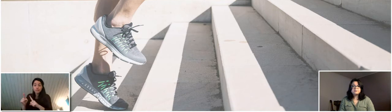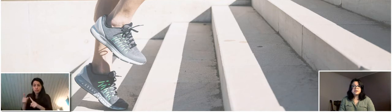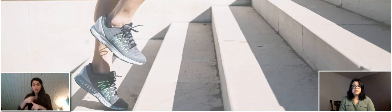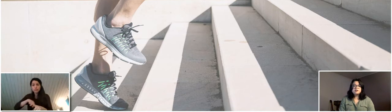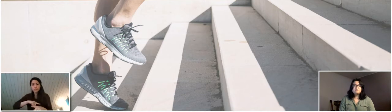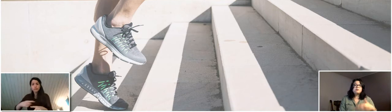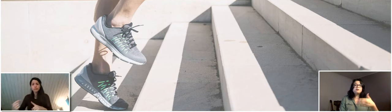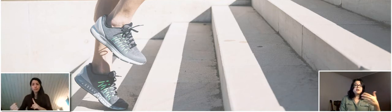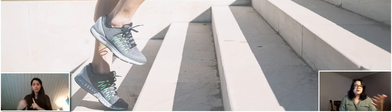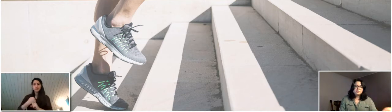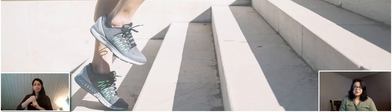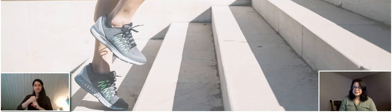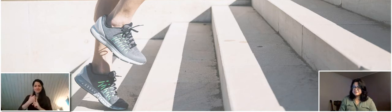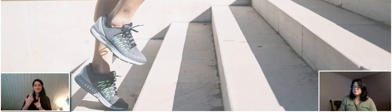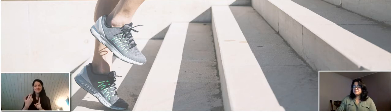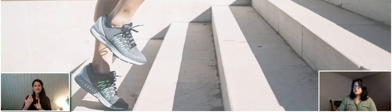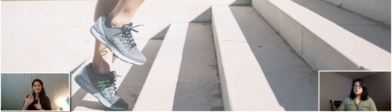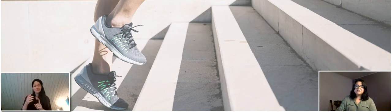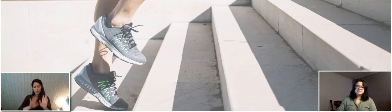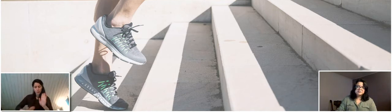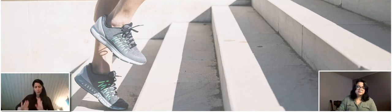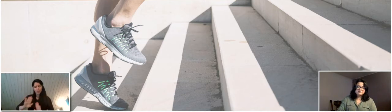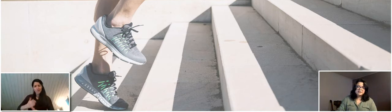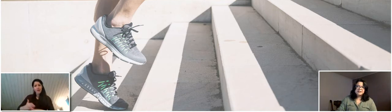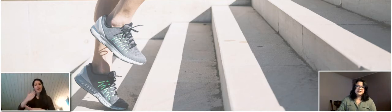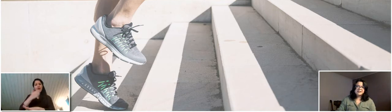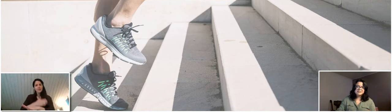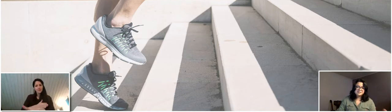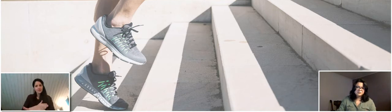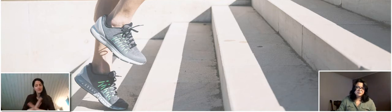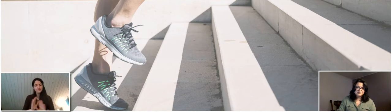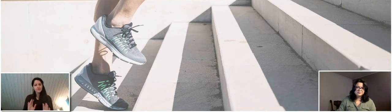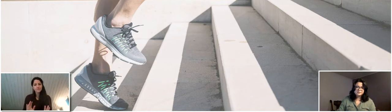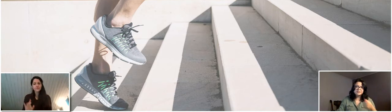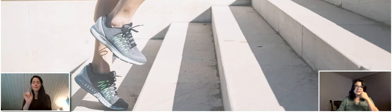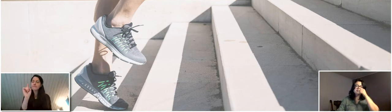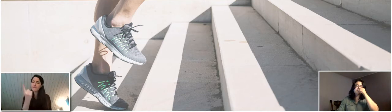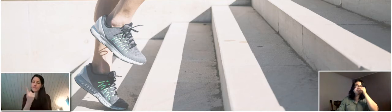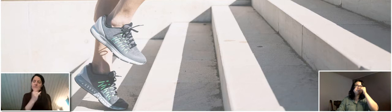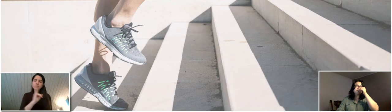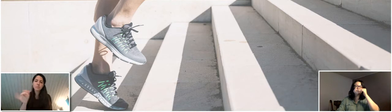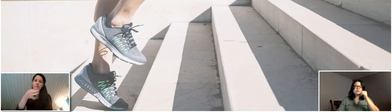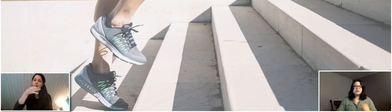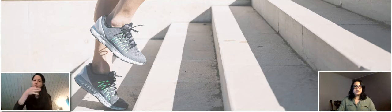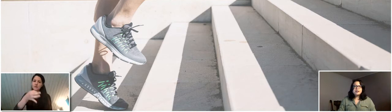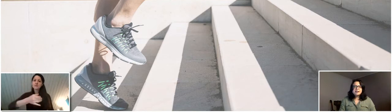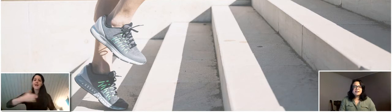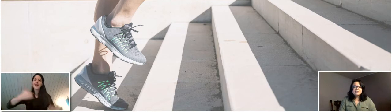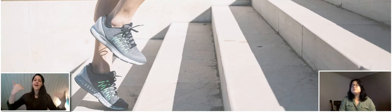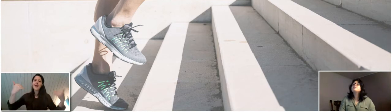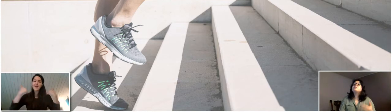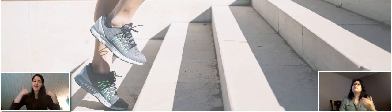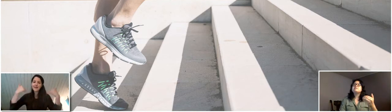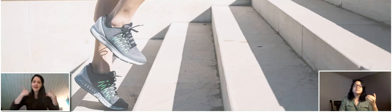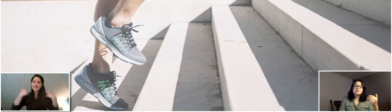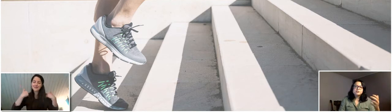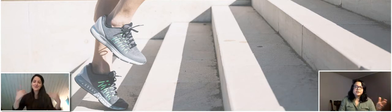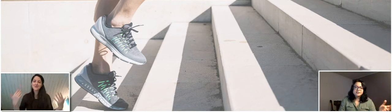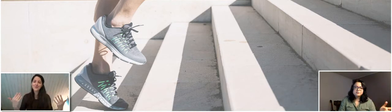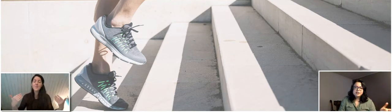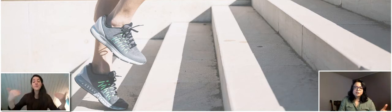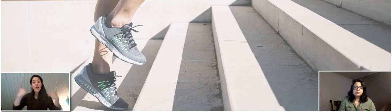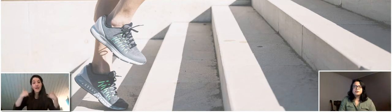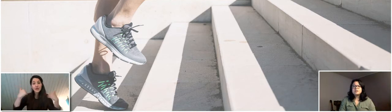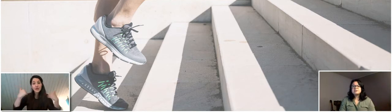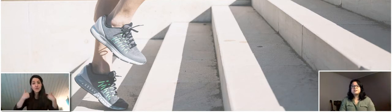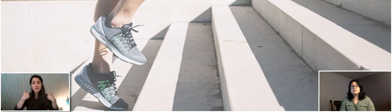fuerza. Primero, que siempre nos dicen, el ejercicio, el ejercicio. El ejercicio no es irse a correr